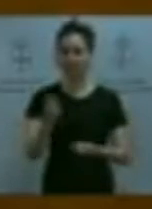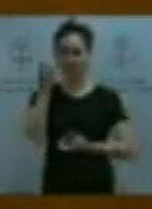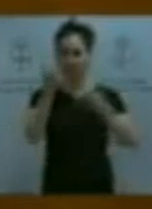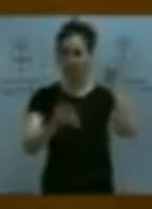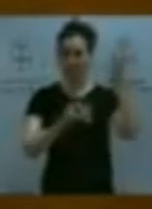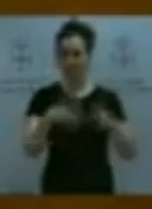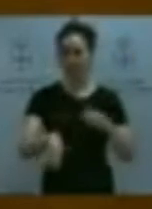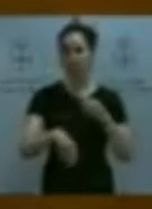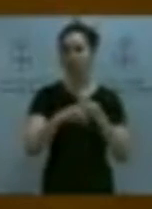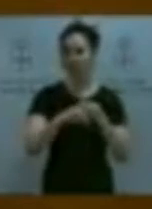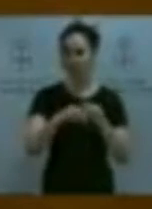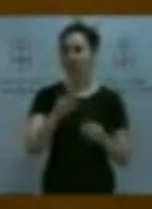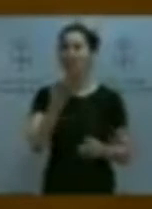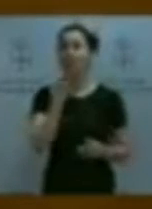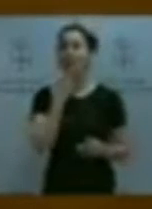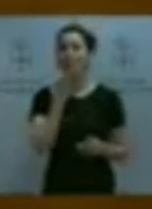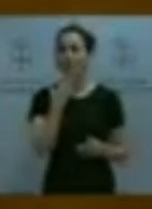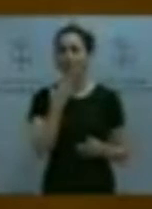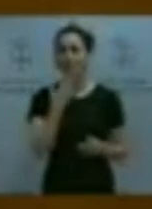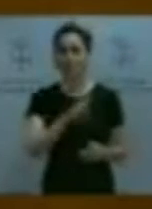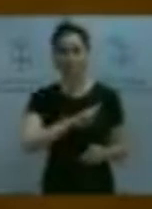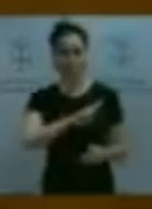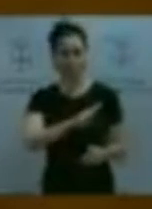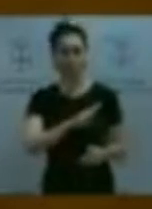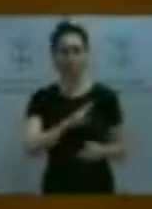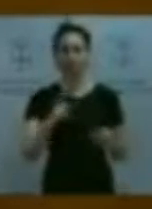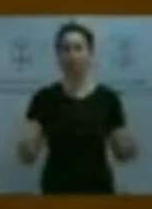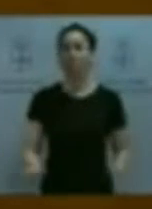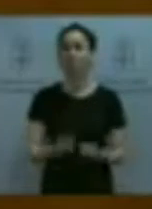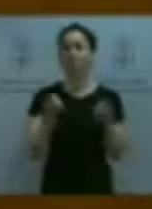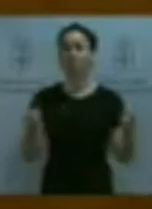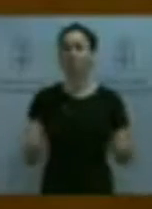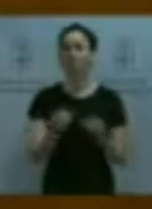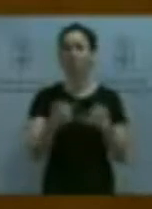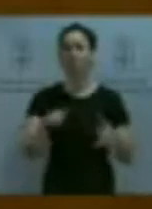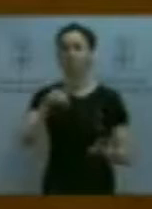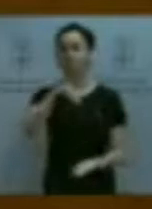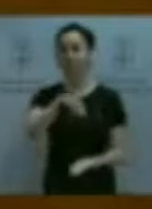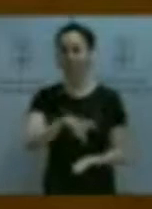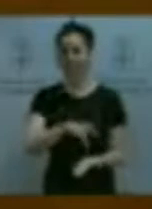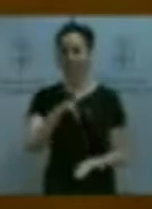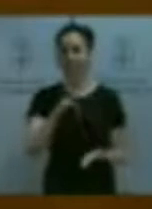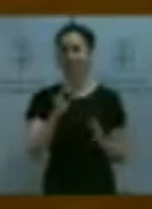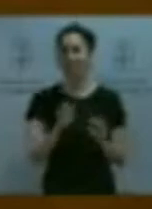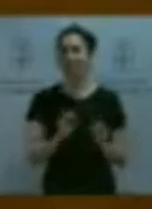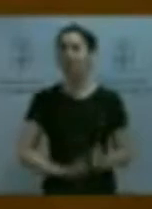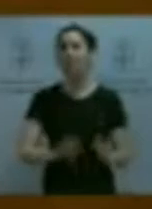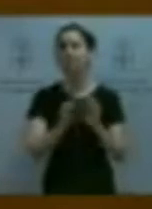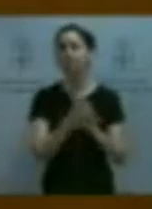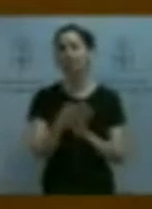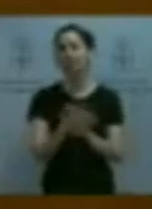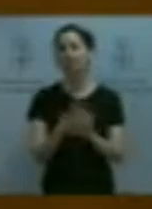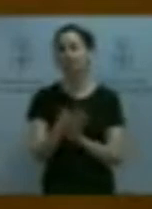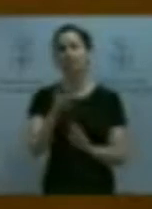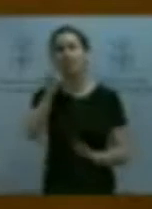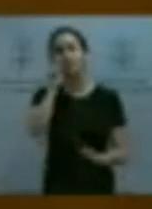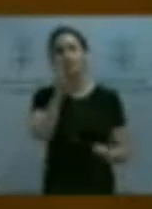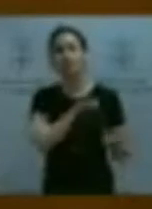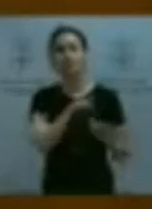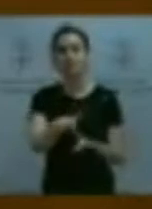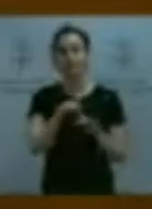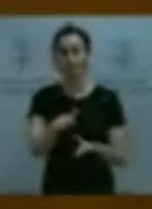religioso, promoción de eventos y celebraciones de origen religioso con especial interés y potencialidad turística. Perfecto, y aquí tenemos el triple aniversario de